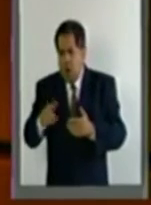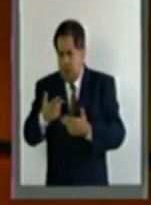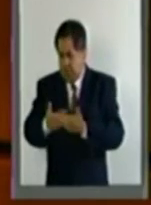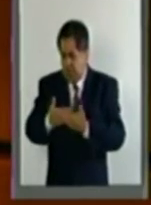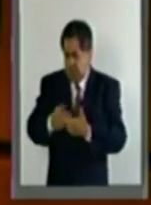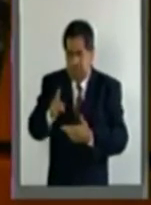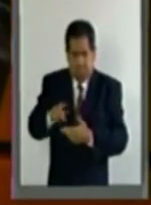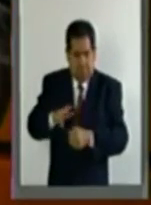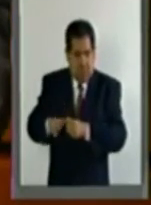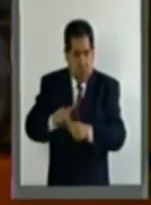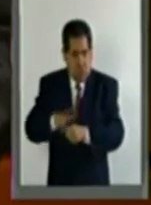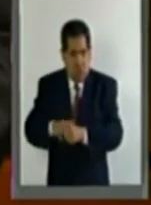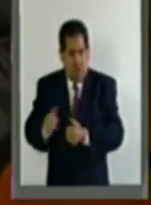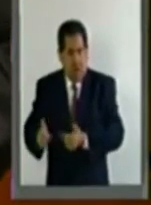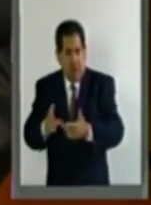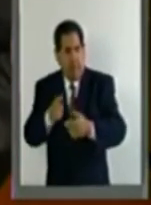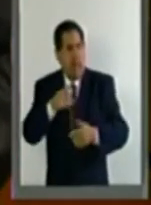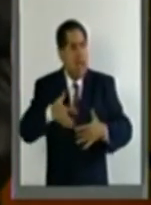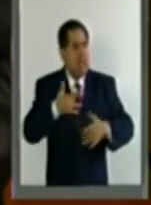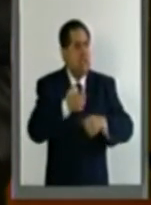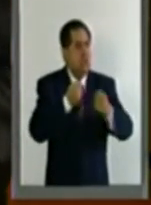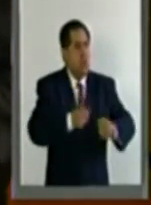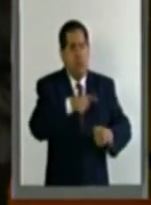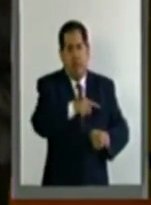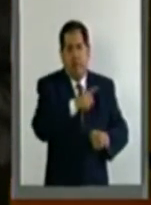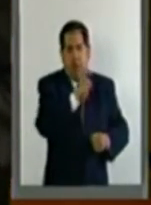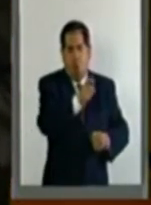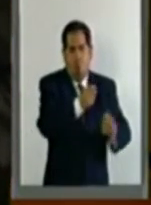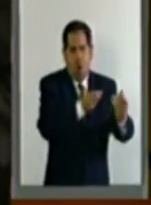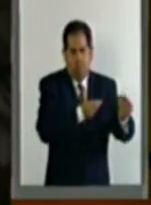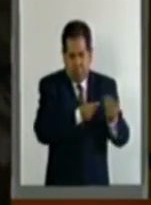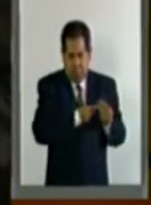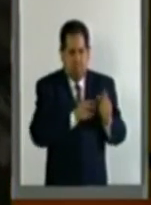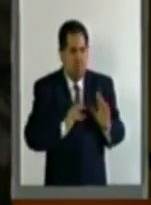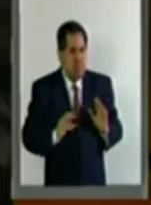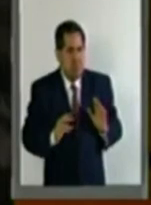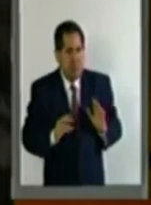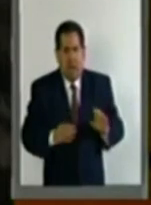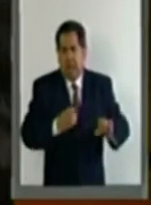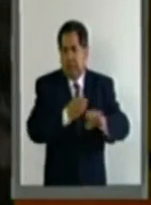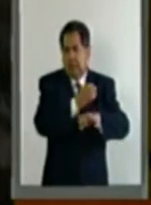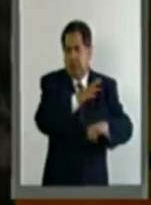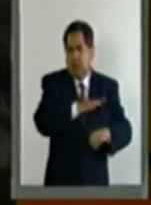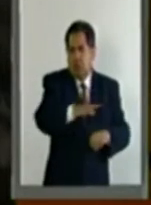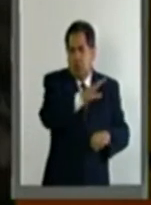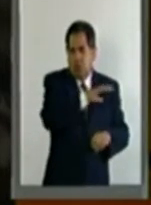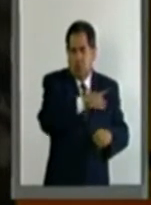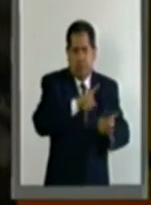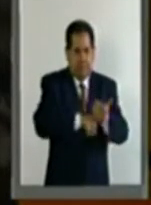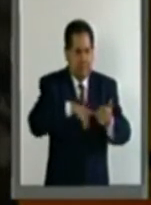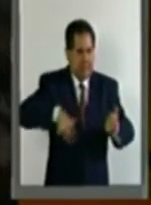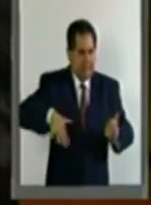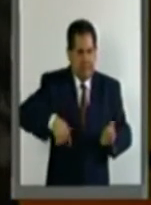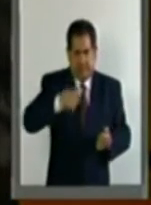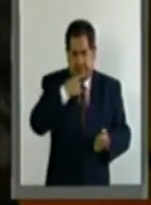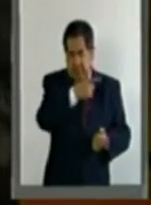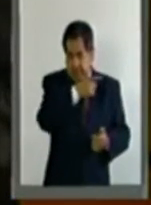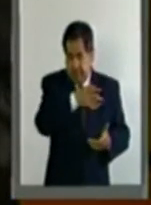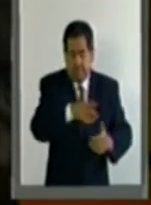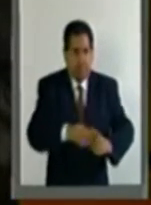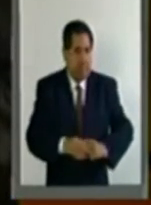binacionales para tener seguridad en el uso del agua en los estados implicados en estas